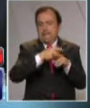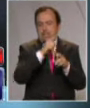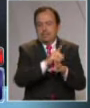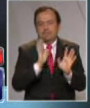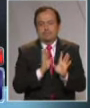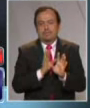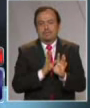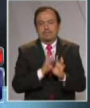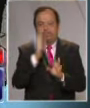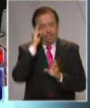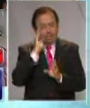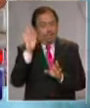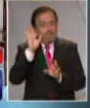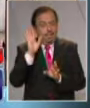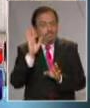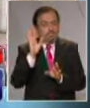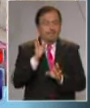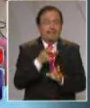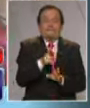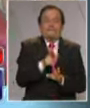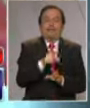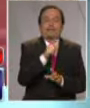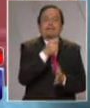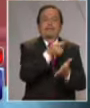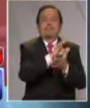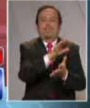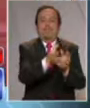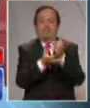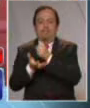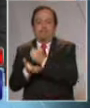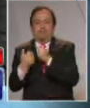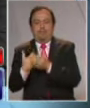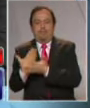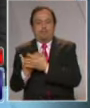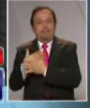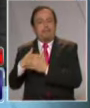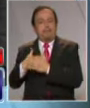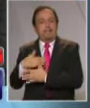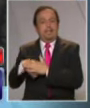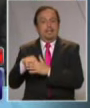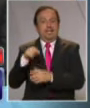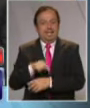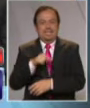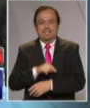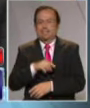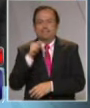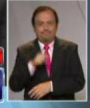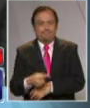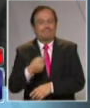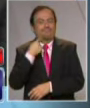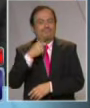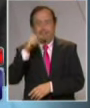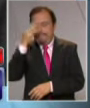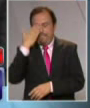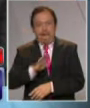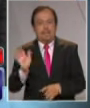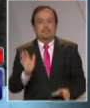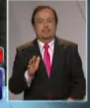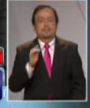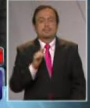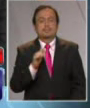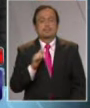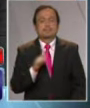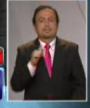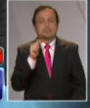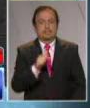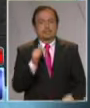destinatarios, supuestos arrendadores, eso es lo que constituye el hecho más grave y el cual también